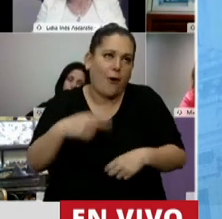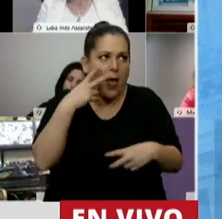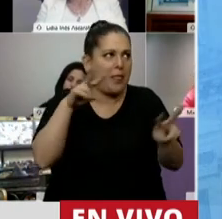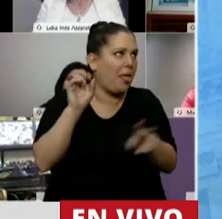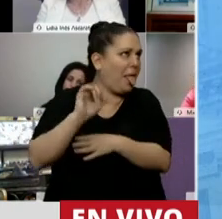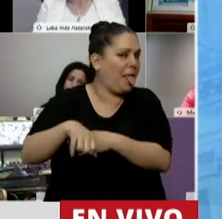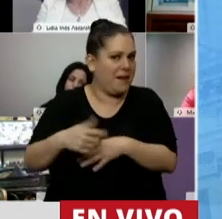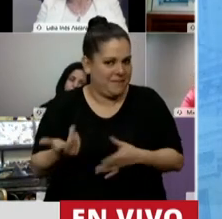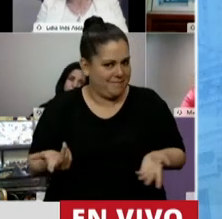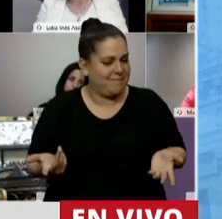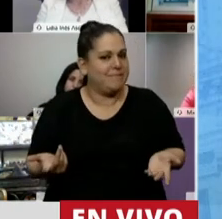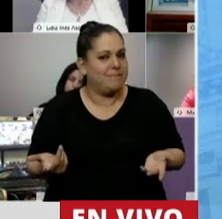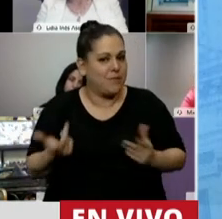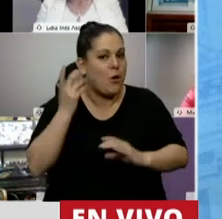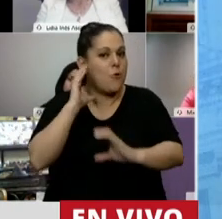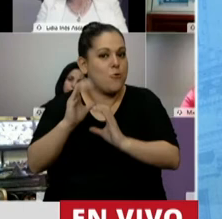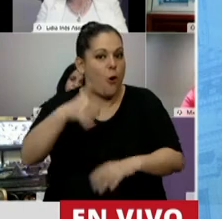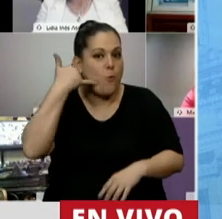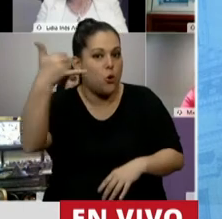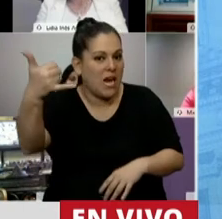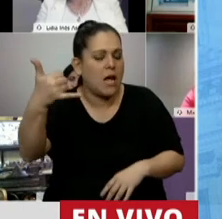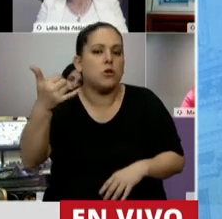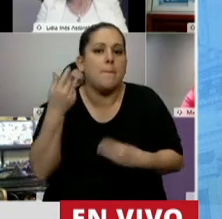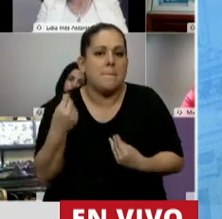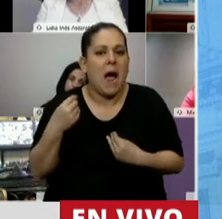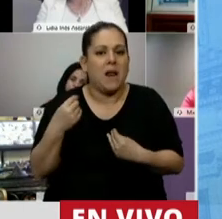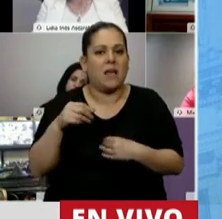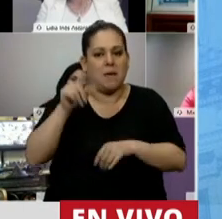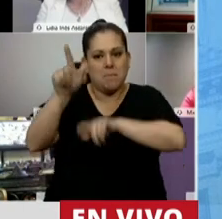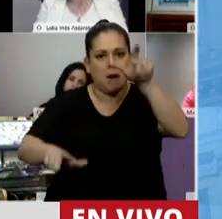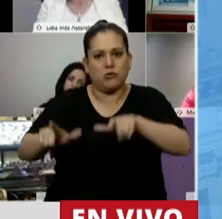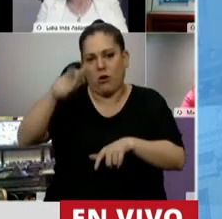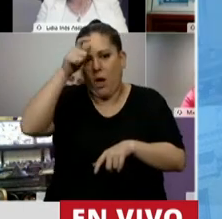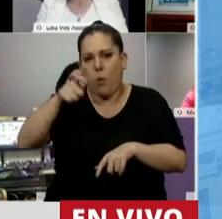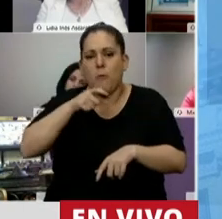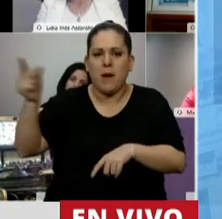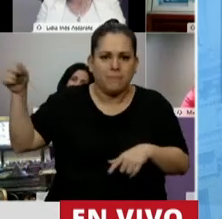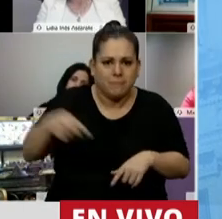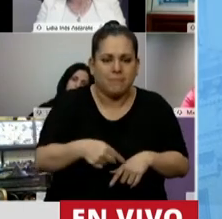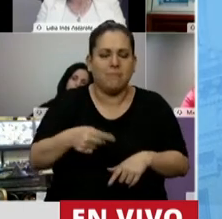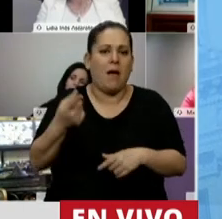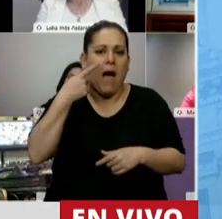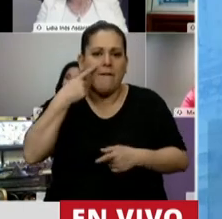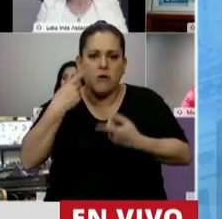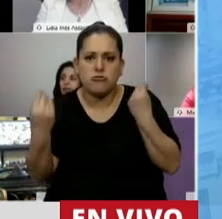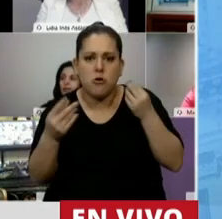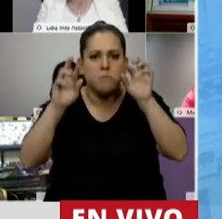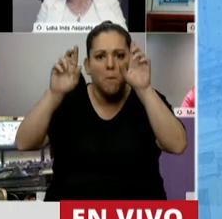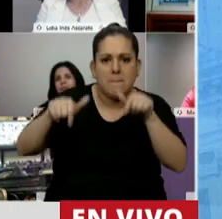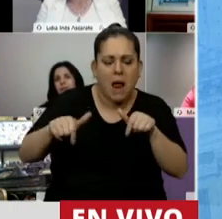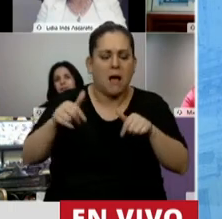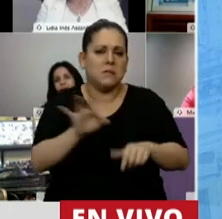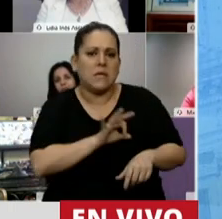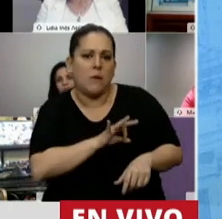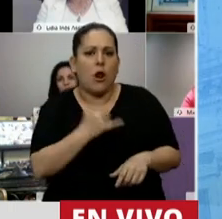una buena comunicación es clave para que los brigadistas puedan coordinar las acciones, para que puedan orientarse en